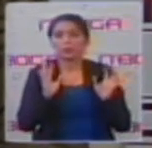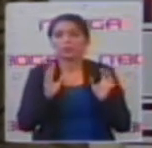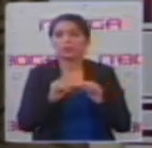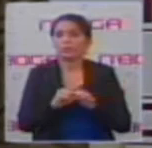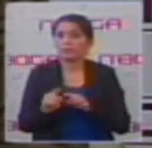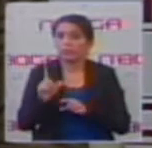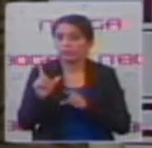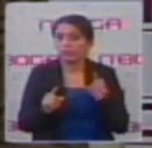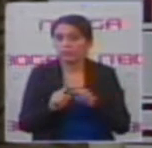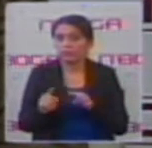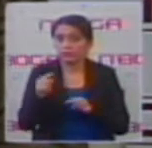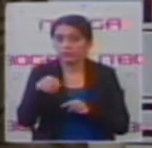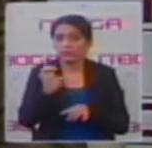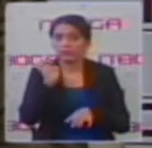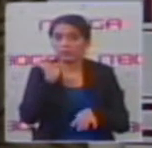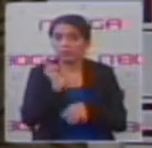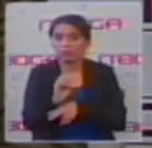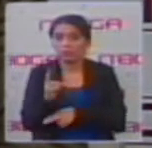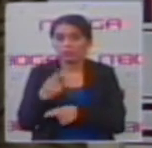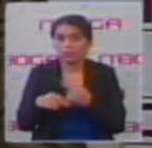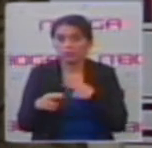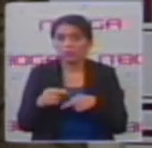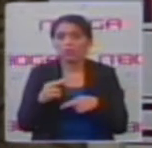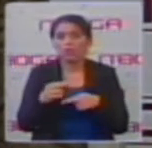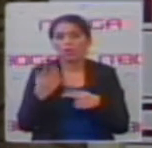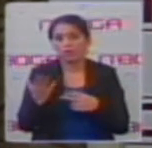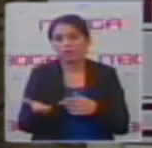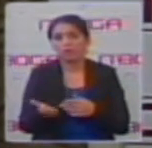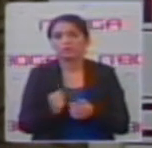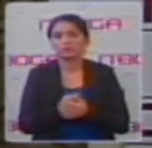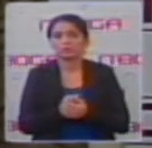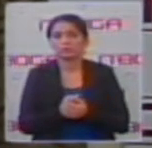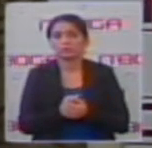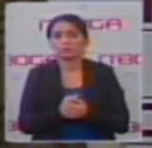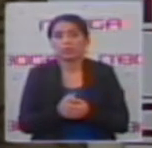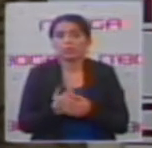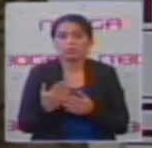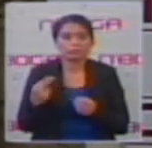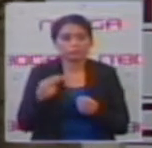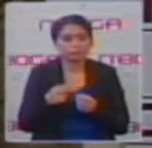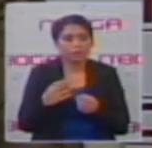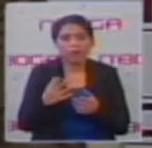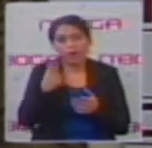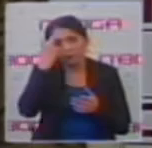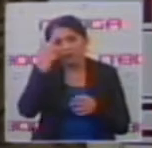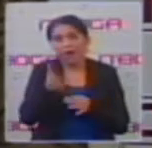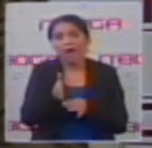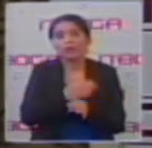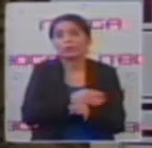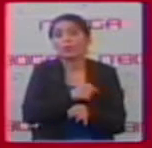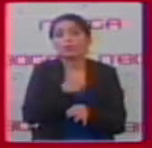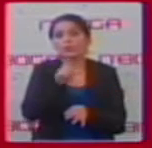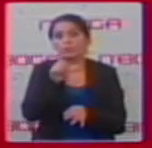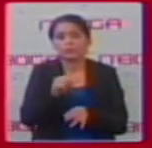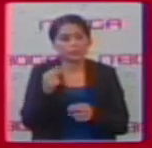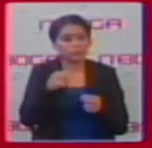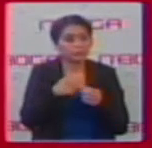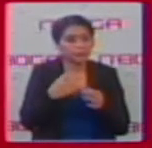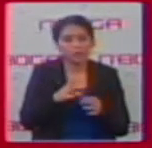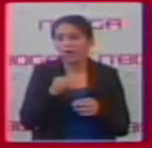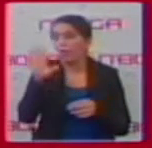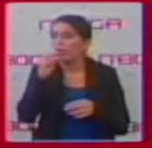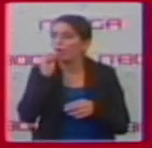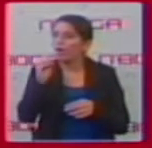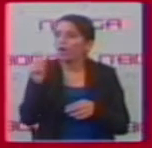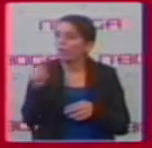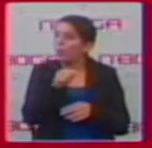tenemos en nuestros productos, en nuestros destinos, son más por referidos. Es decir, alguien ecuatoriano que ya estuvo ahí, que le refirió el